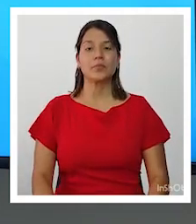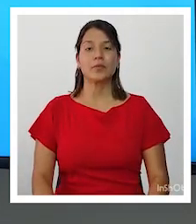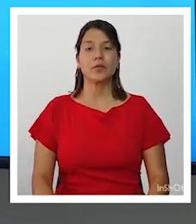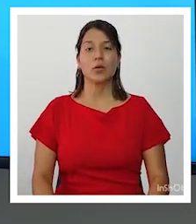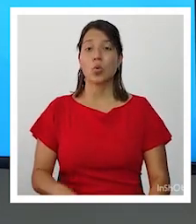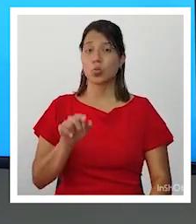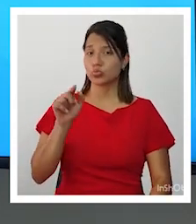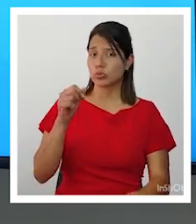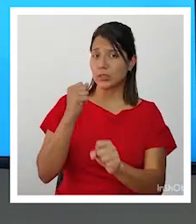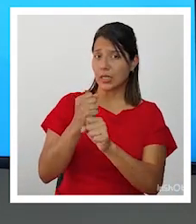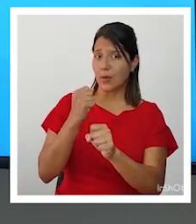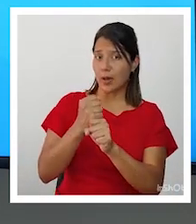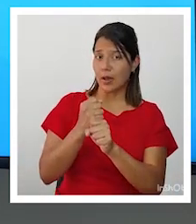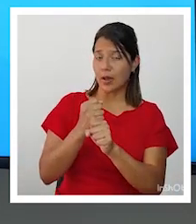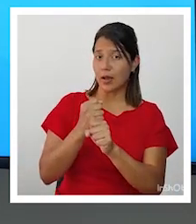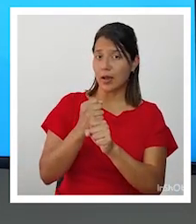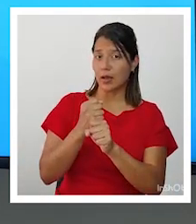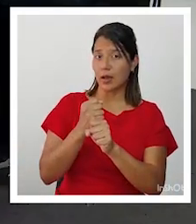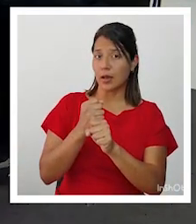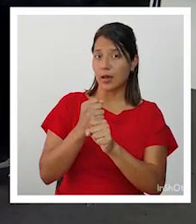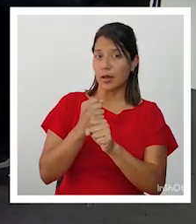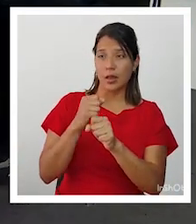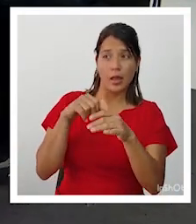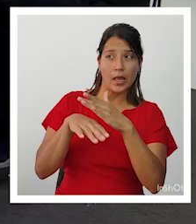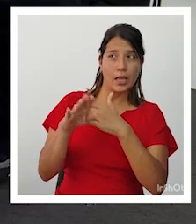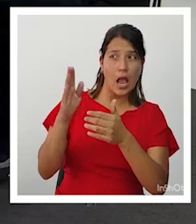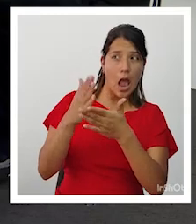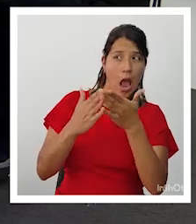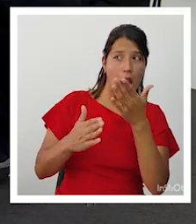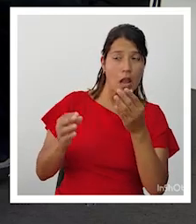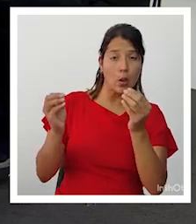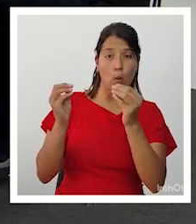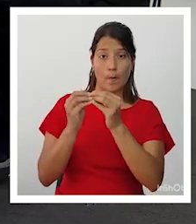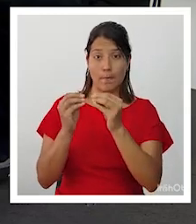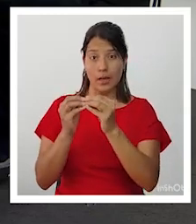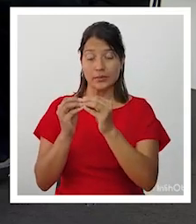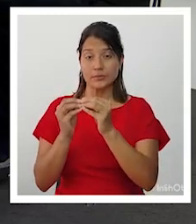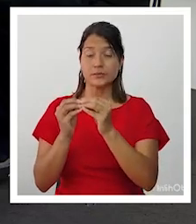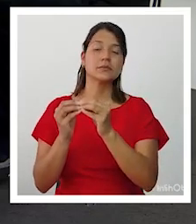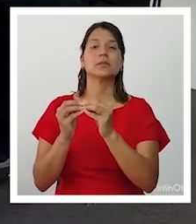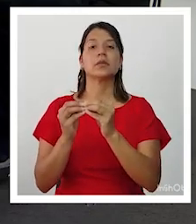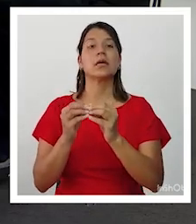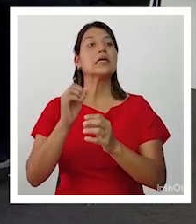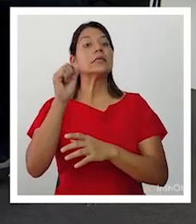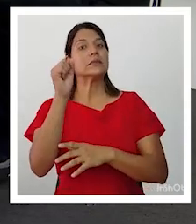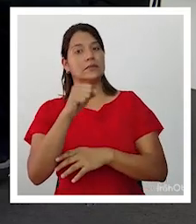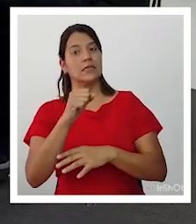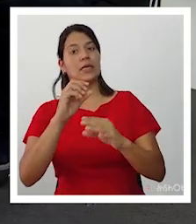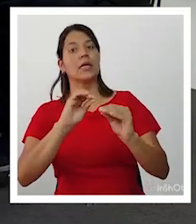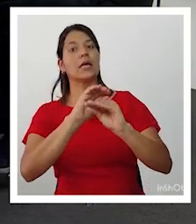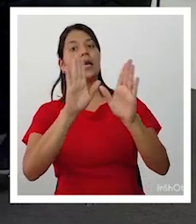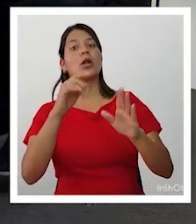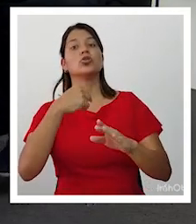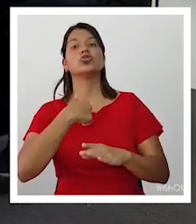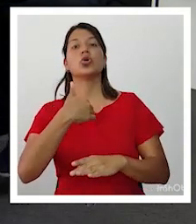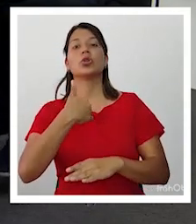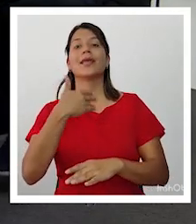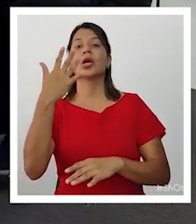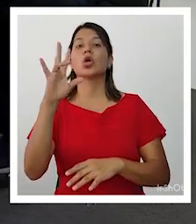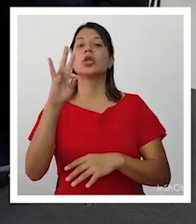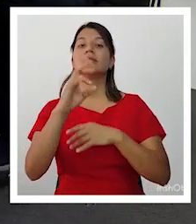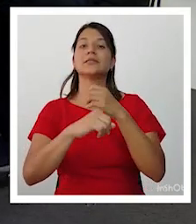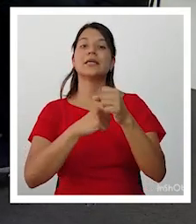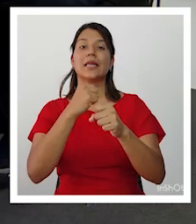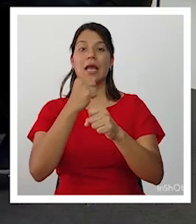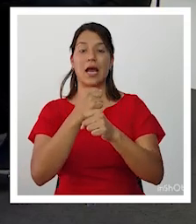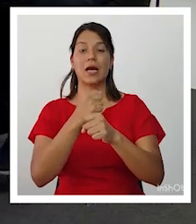¿Trabajas en algo adicional a la asociación? Sí, claro, yo tengo 17 años ya de